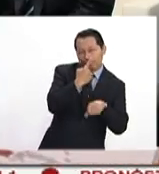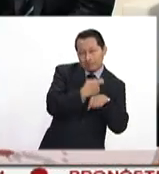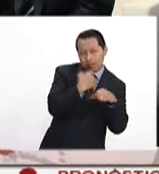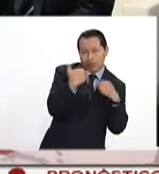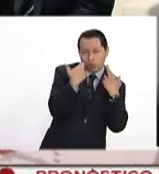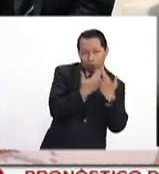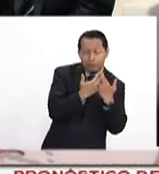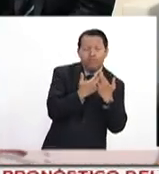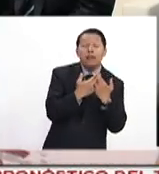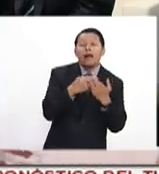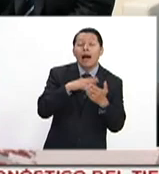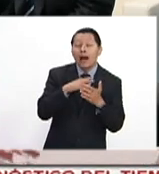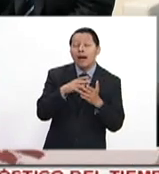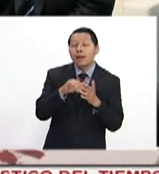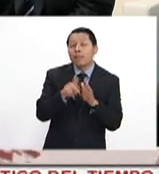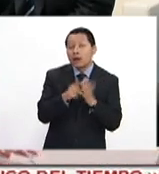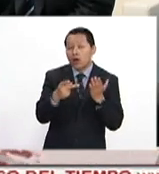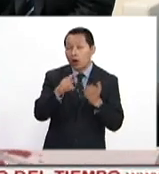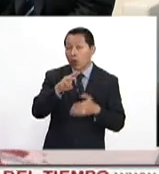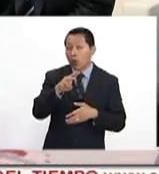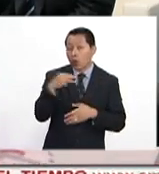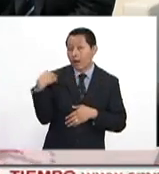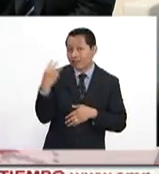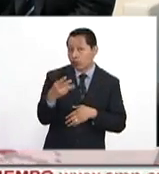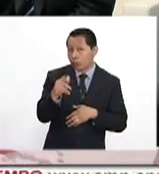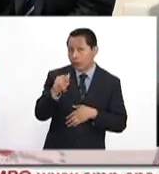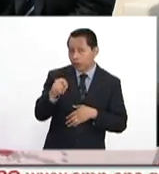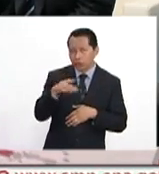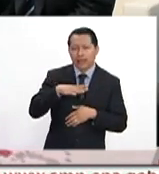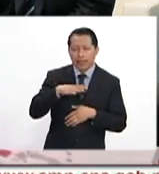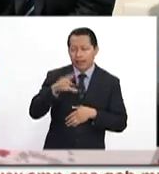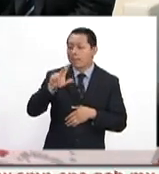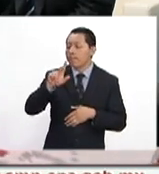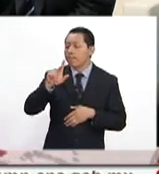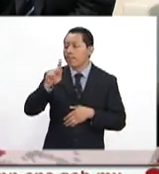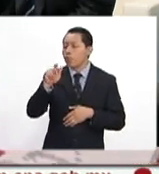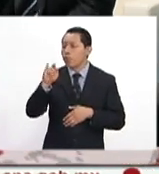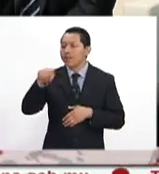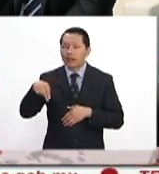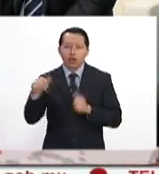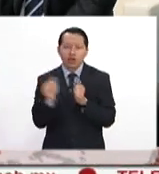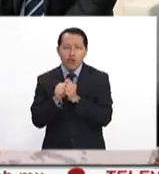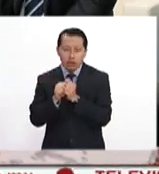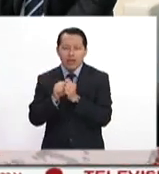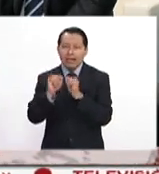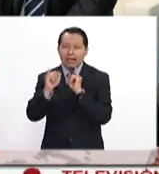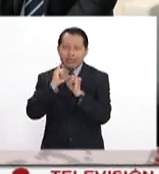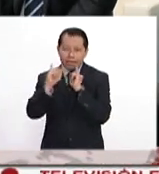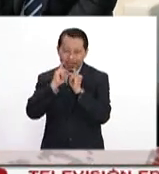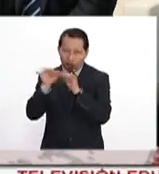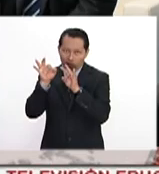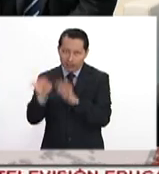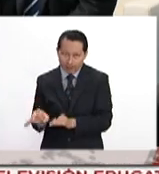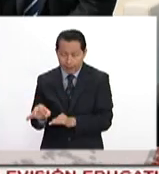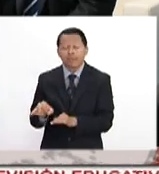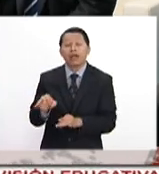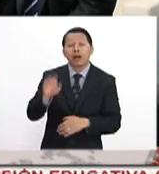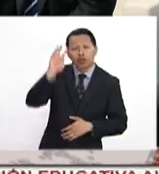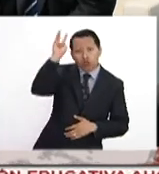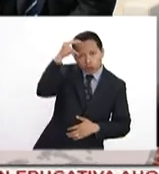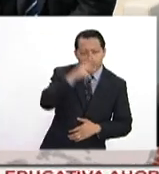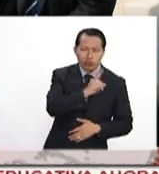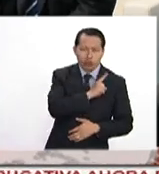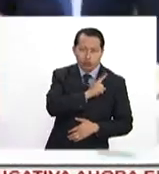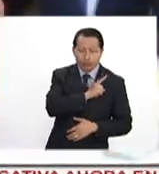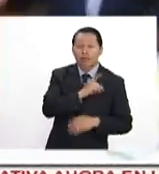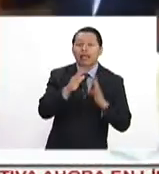The Washington Post, Putin estuvo acompañado de su traductor oficial, mientras que Trump se encontraba solo. La Casa Blanca informó que solo se trató de